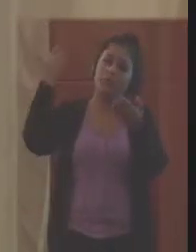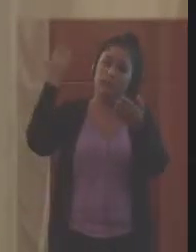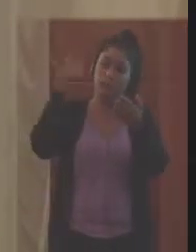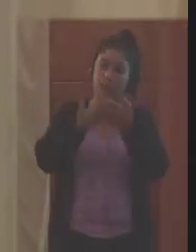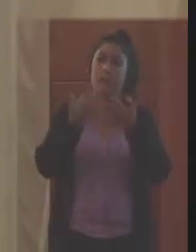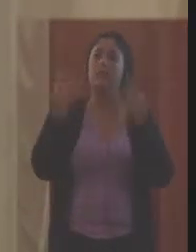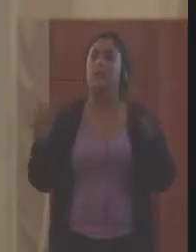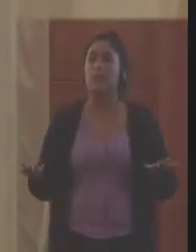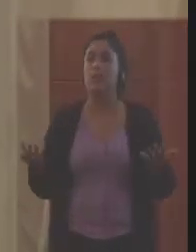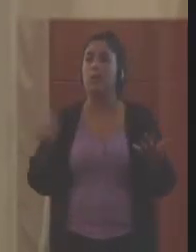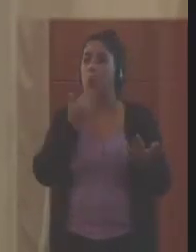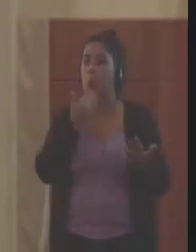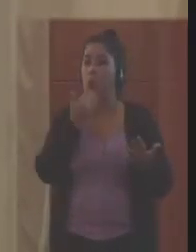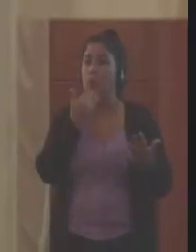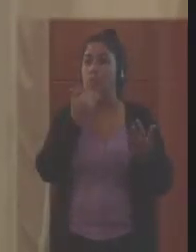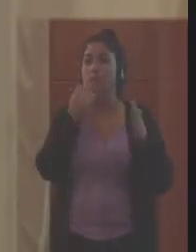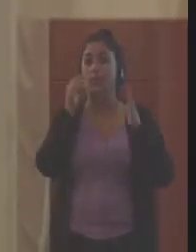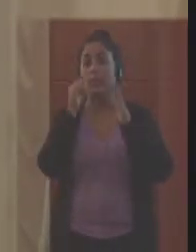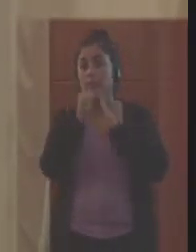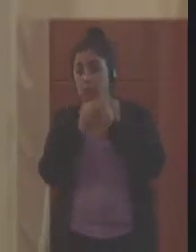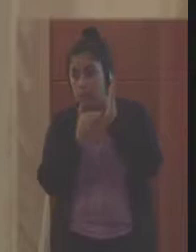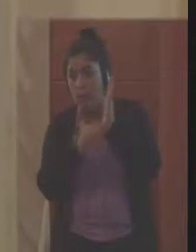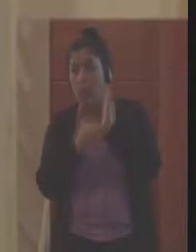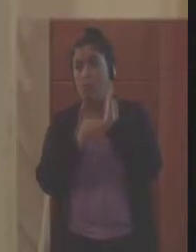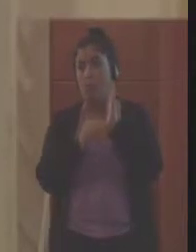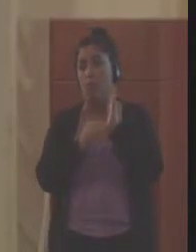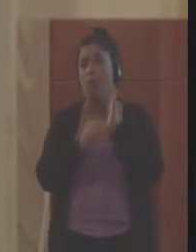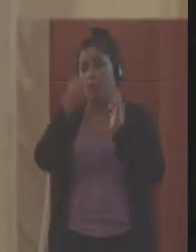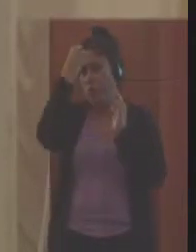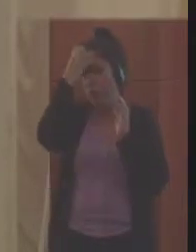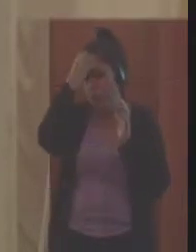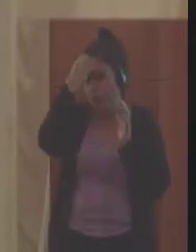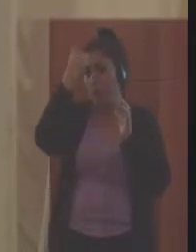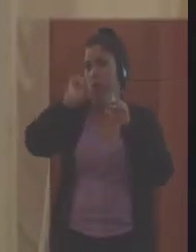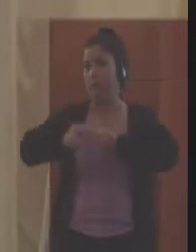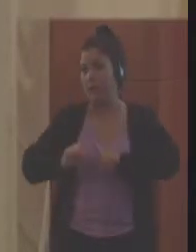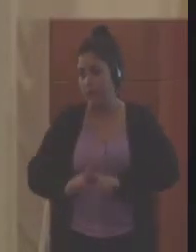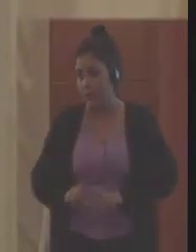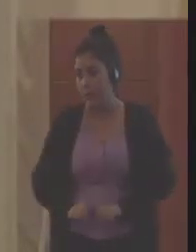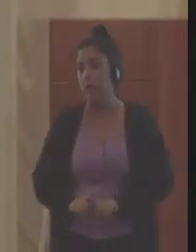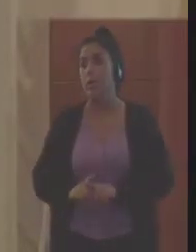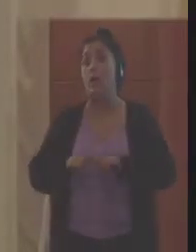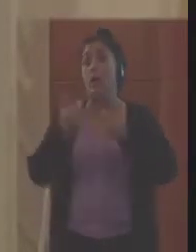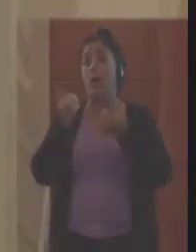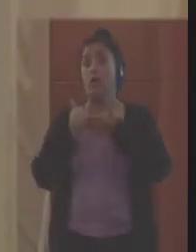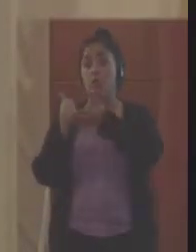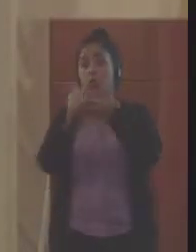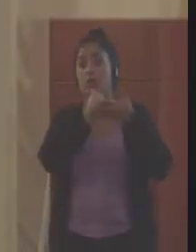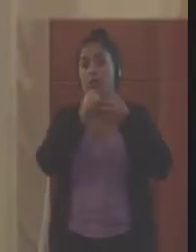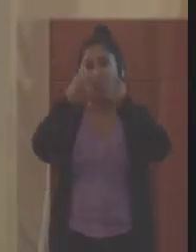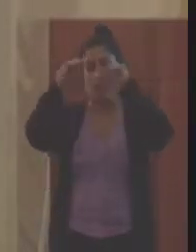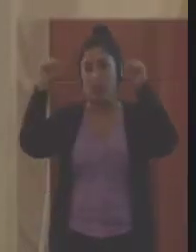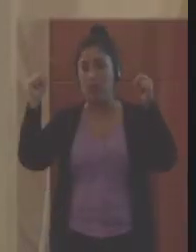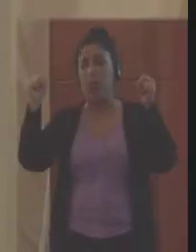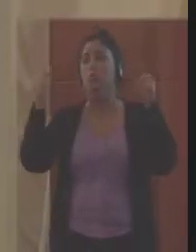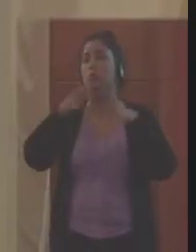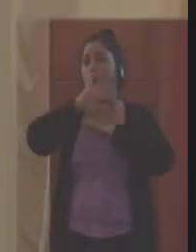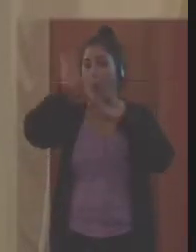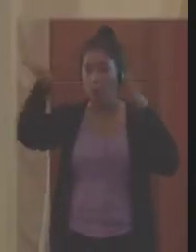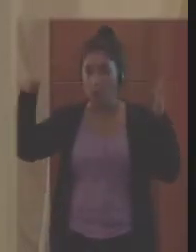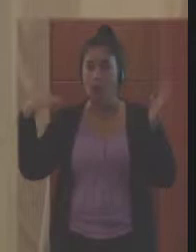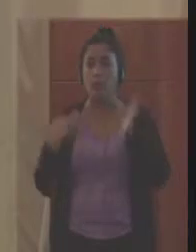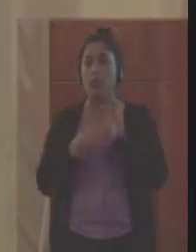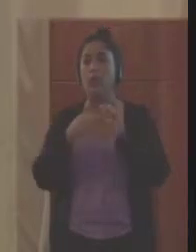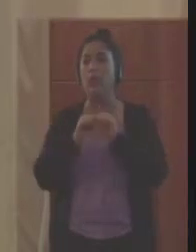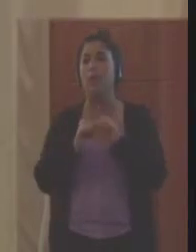parte consuetudinaria de las normas, de las buenas costumbres, para hacer más amigable el ambiente y el entorno en materia de la gestión de riesgo.